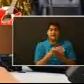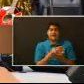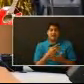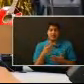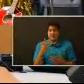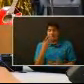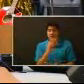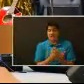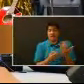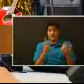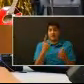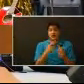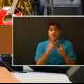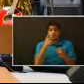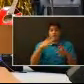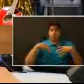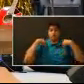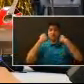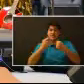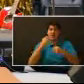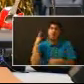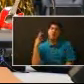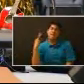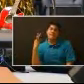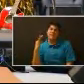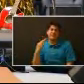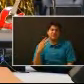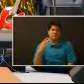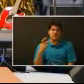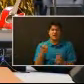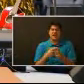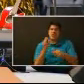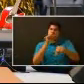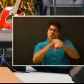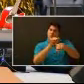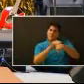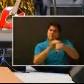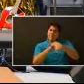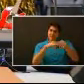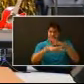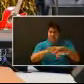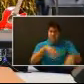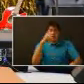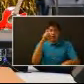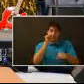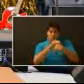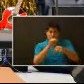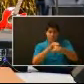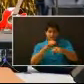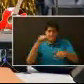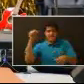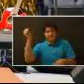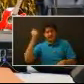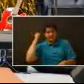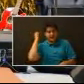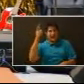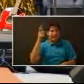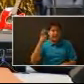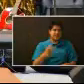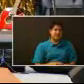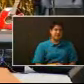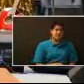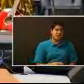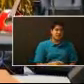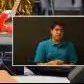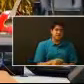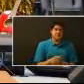llevaba piedras, ¿sí? Y vino y sacó una piedra, la lanzó, y pues se nos ha sido enseñado que las cinco